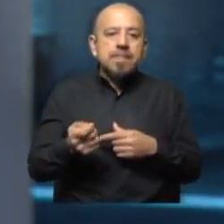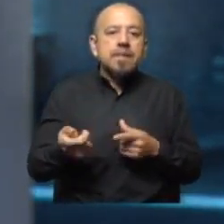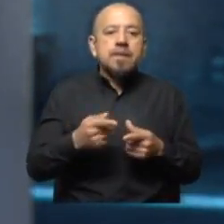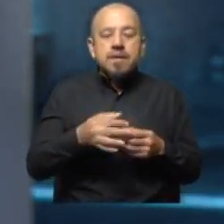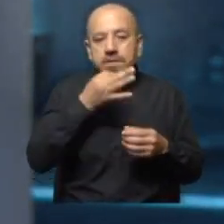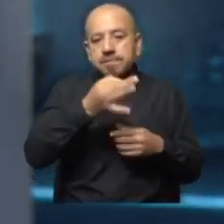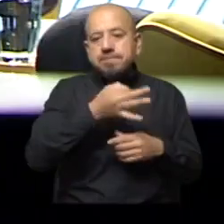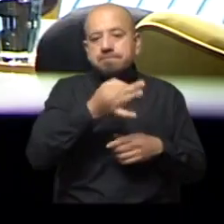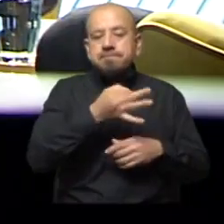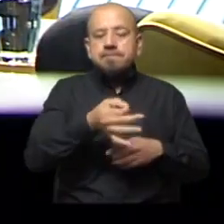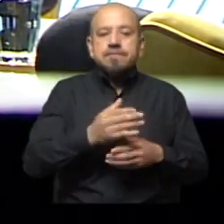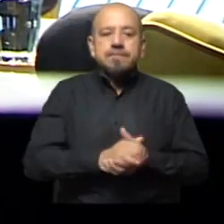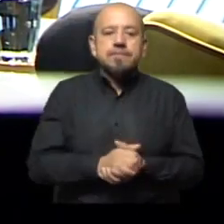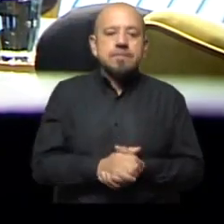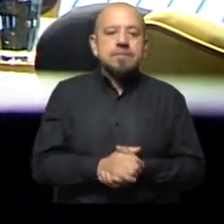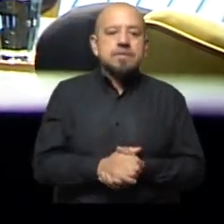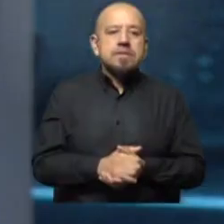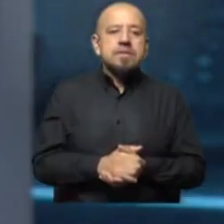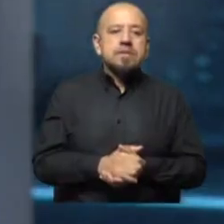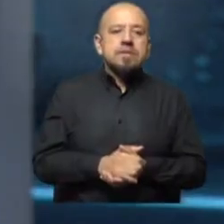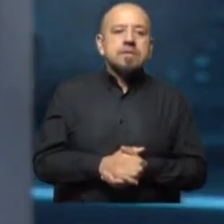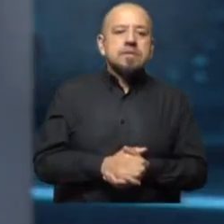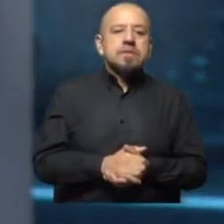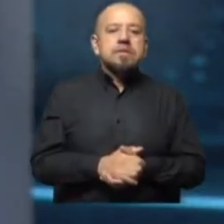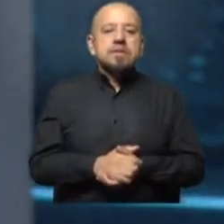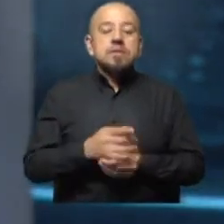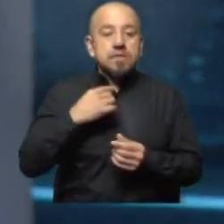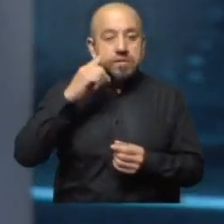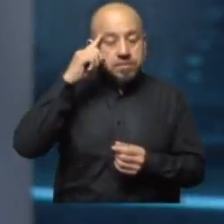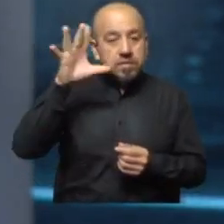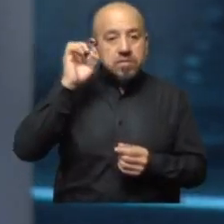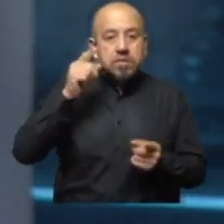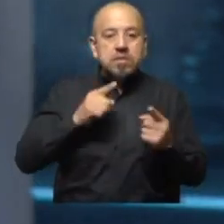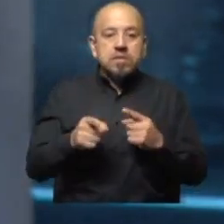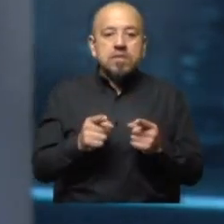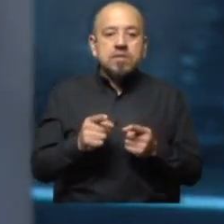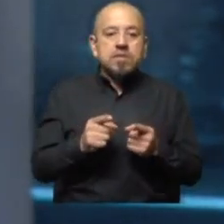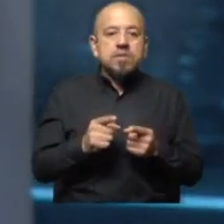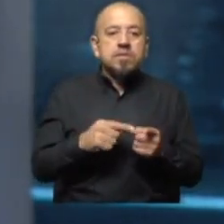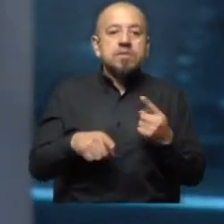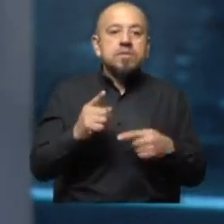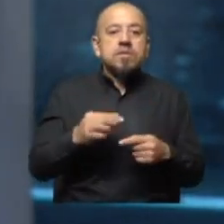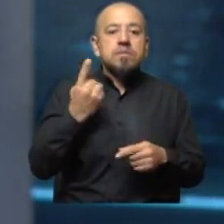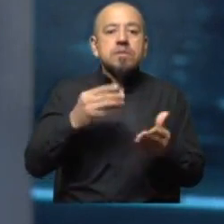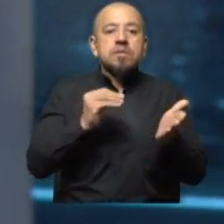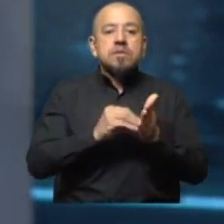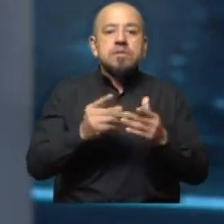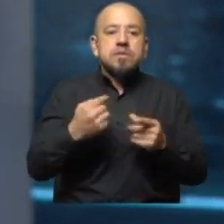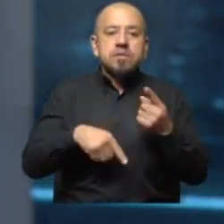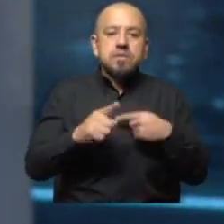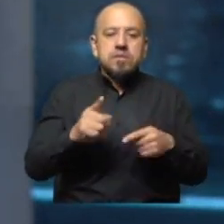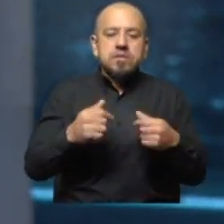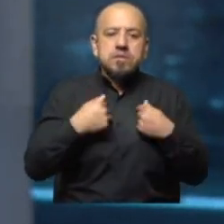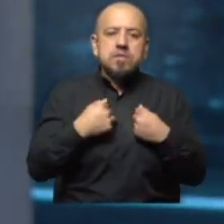discurso y bueno y esos recuerdos como este temor de las primeras veces pero sólo